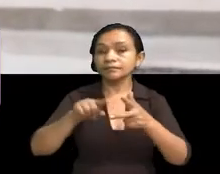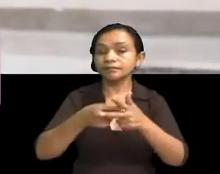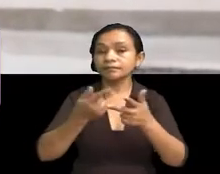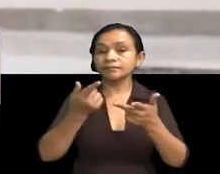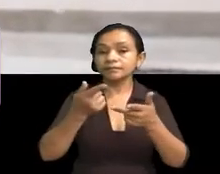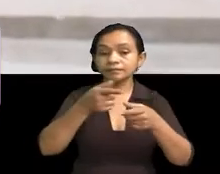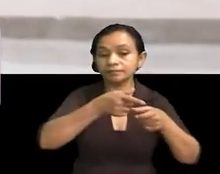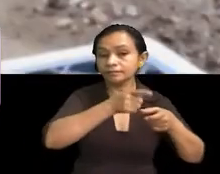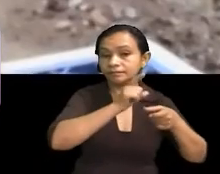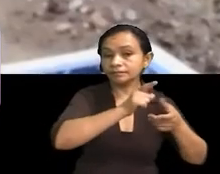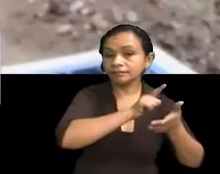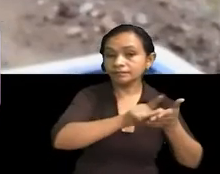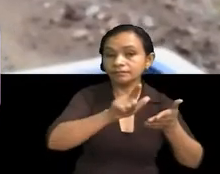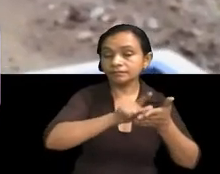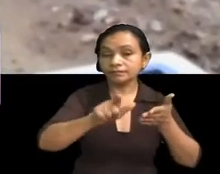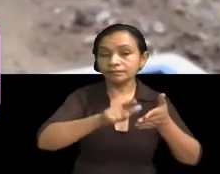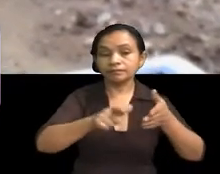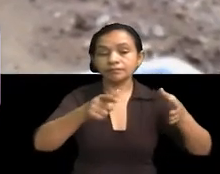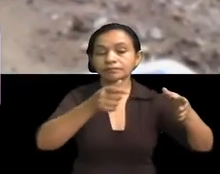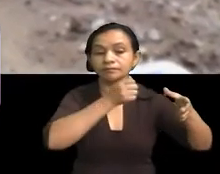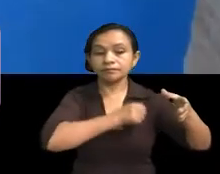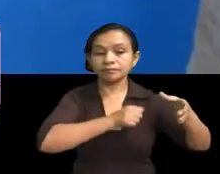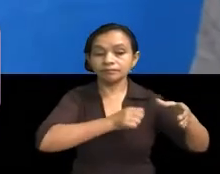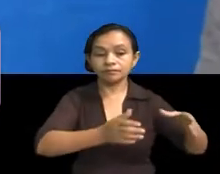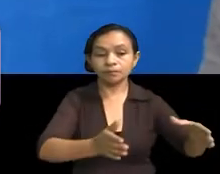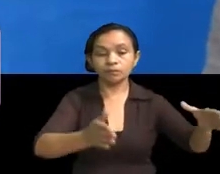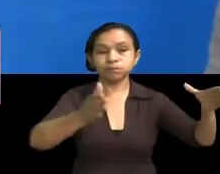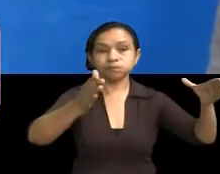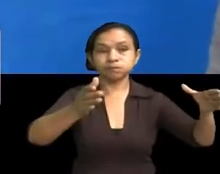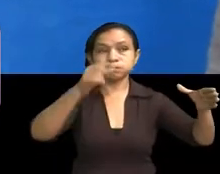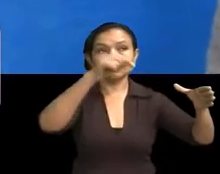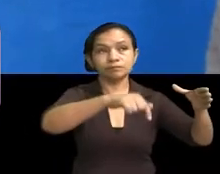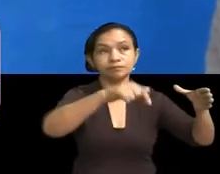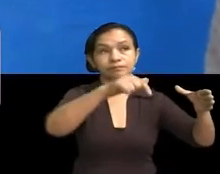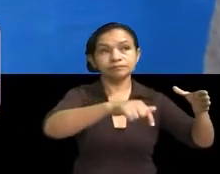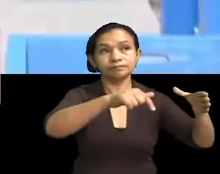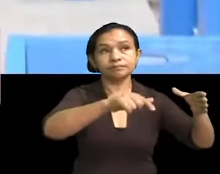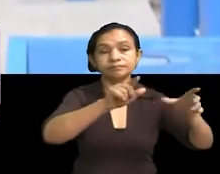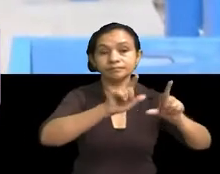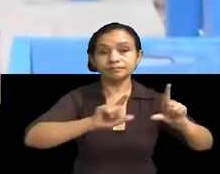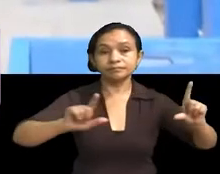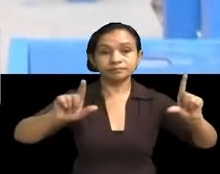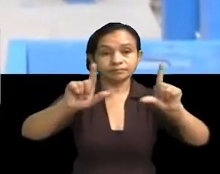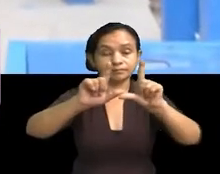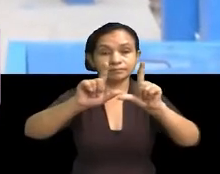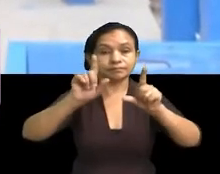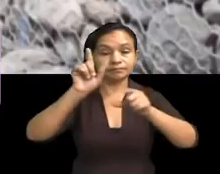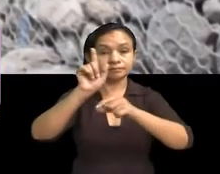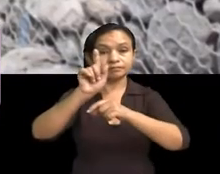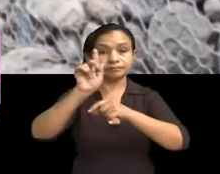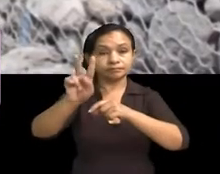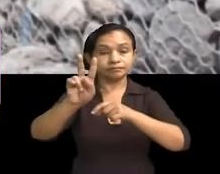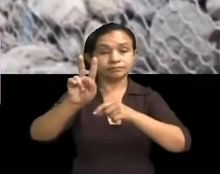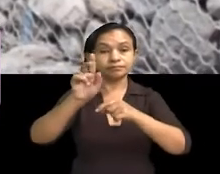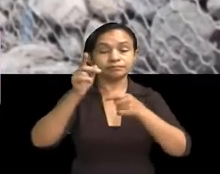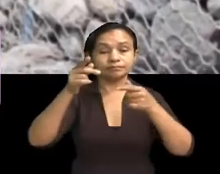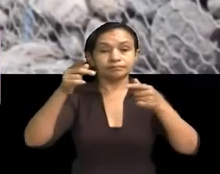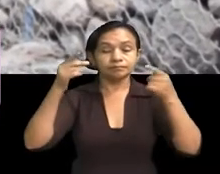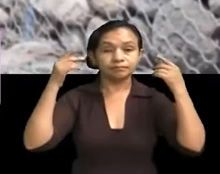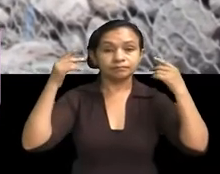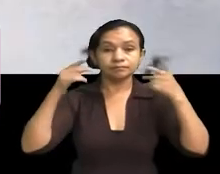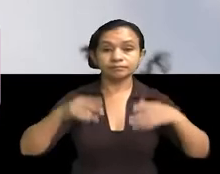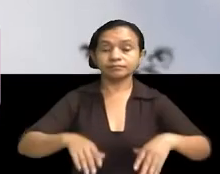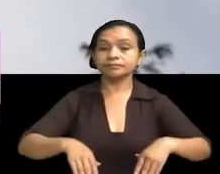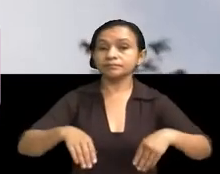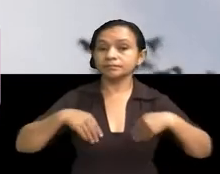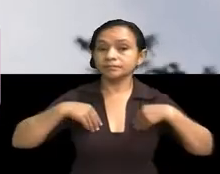alcantarillado sanitario y la planta de tratamiento, creo que esa es la que estaba ahí en pantalla, en Juigalpa. Ahí